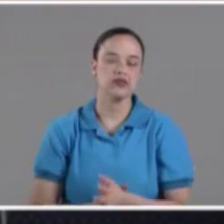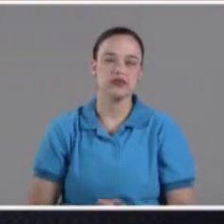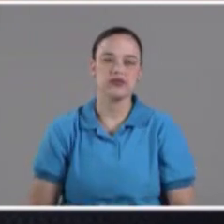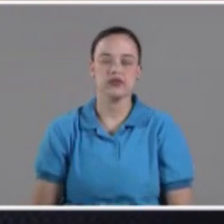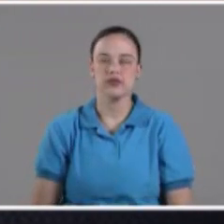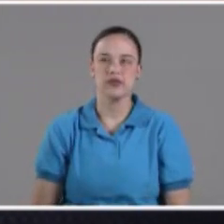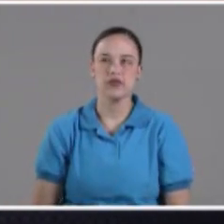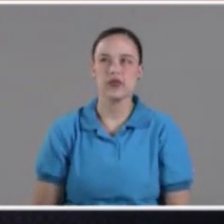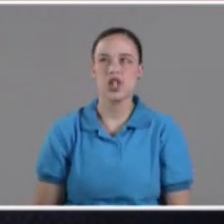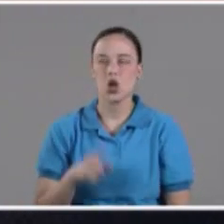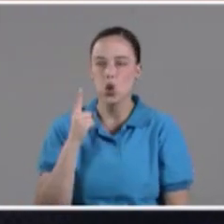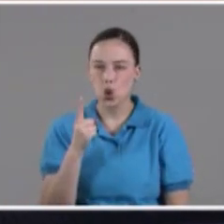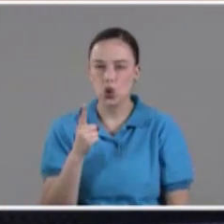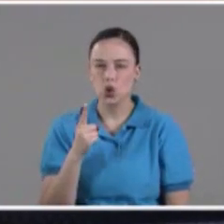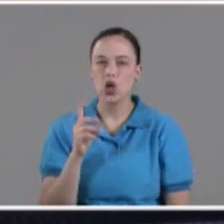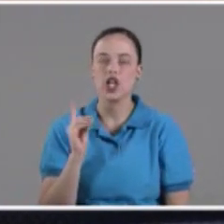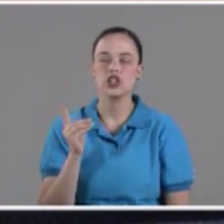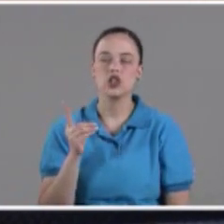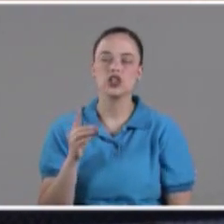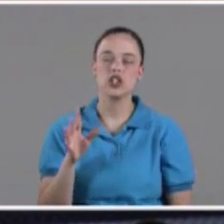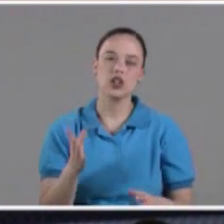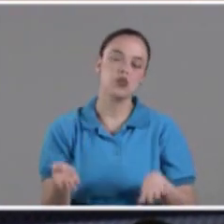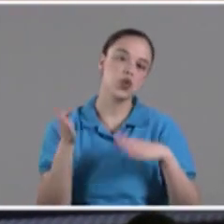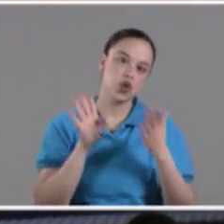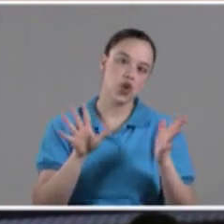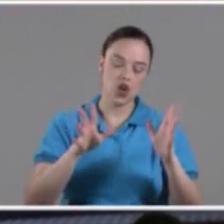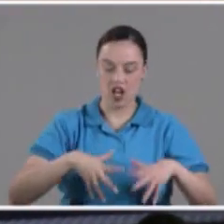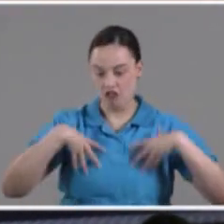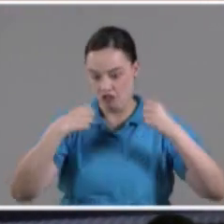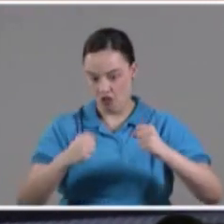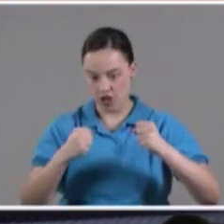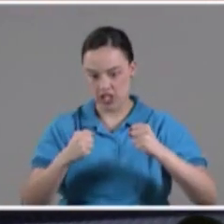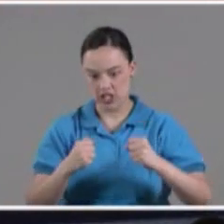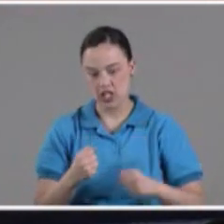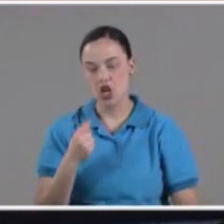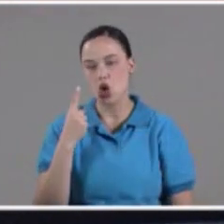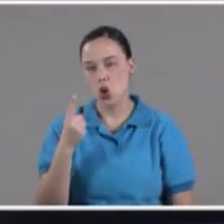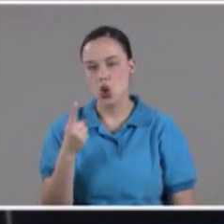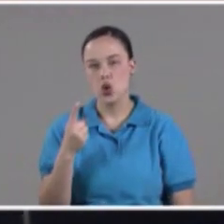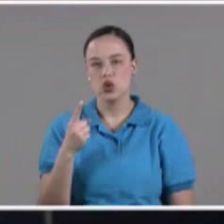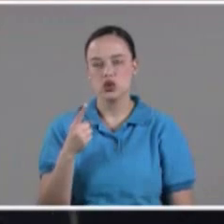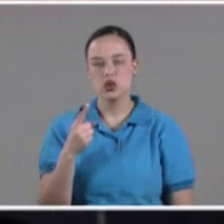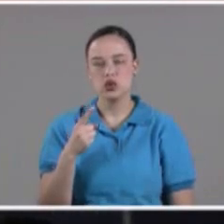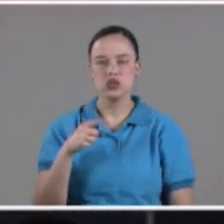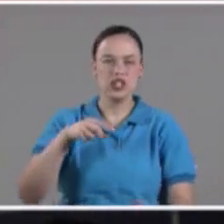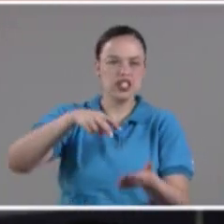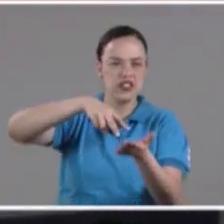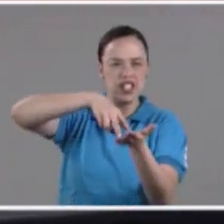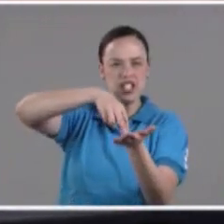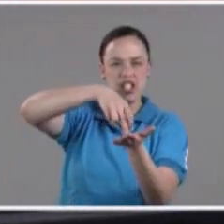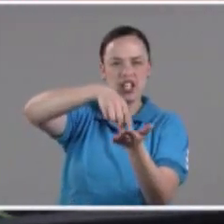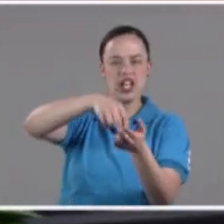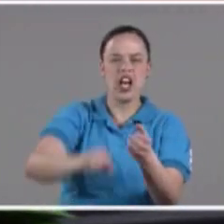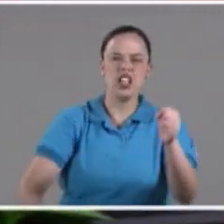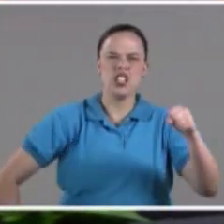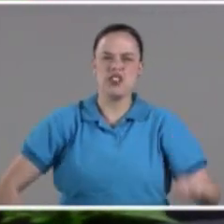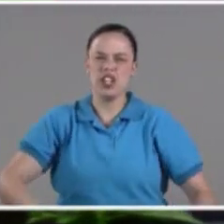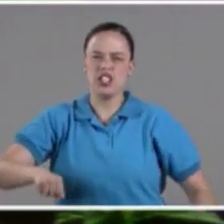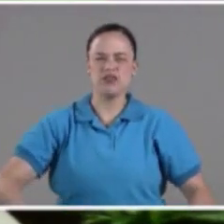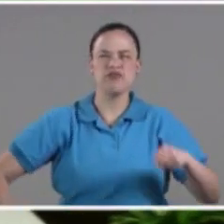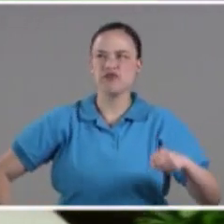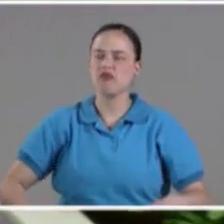y hubo uno en que tuvo que morir la fuerza hubo un desfile de alabanza y de adoración